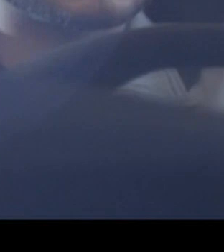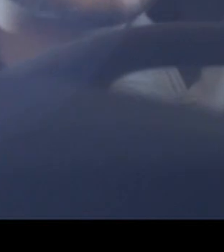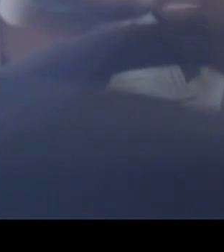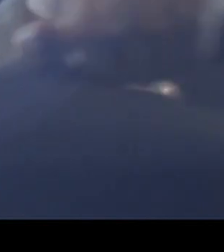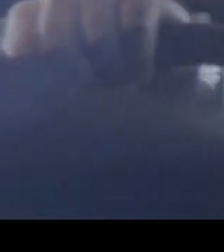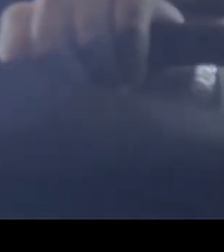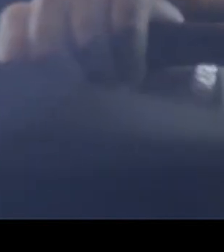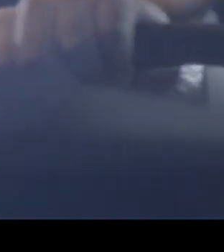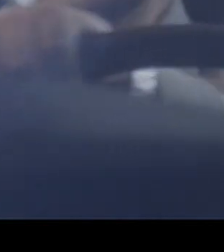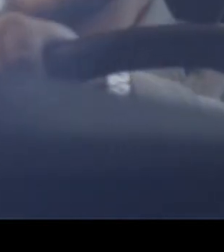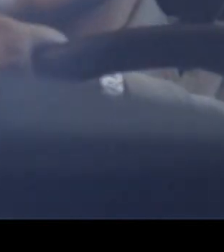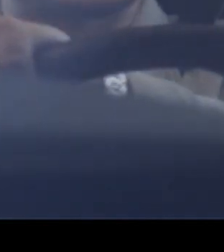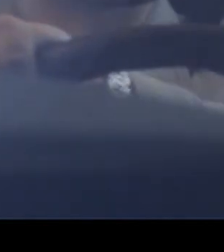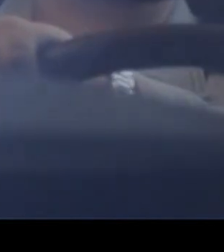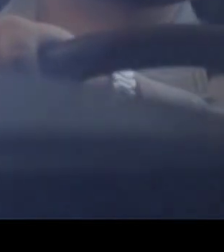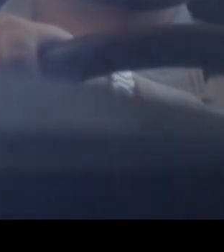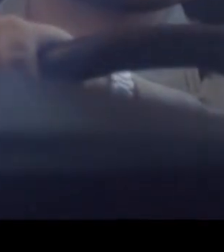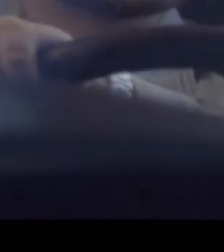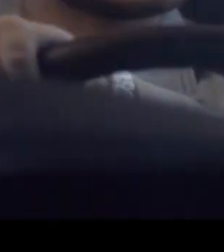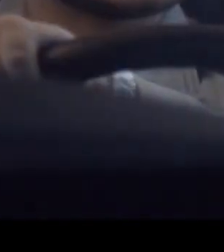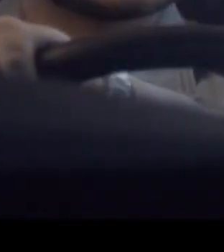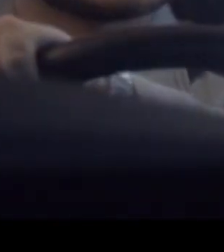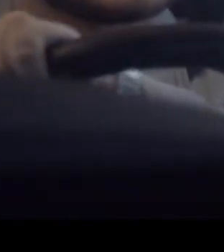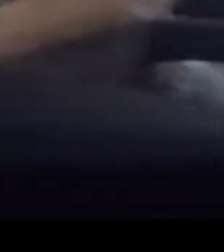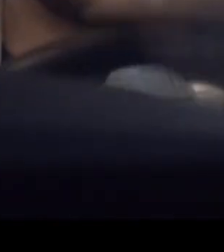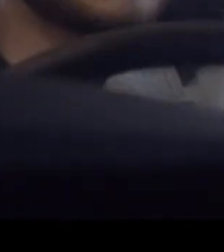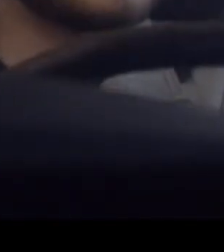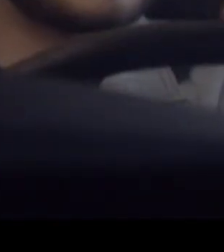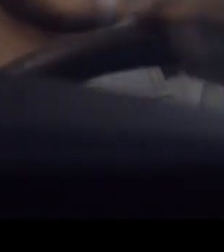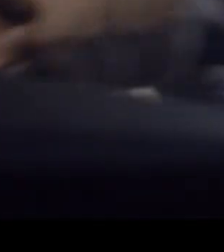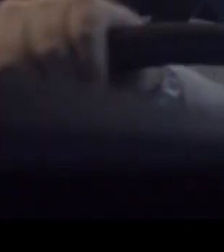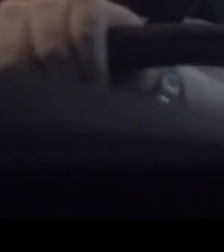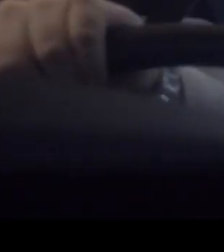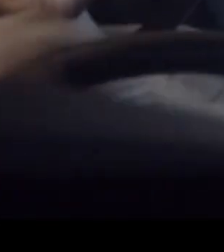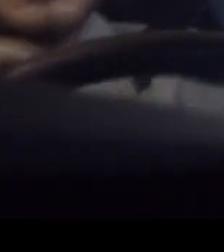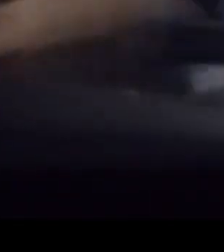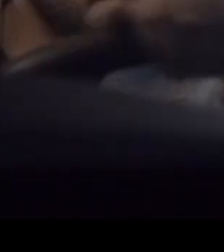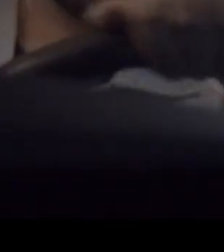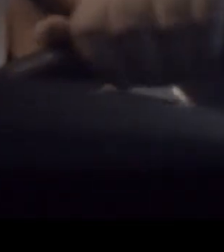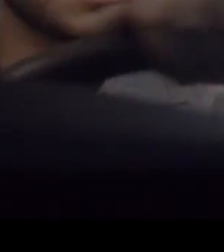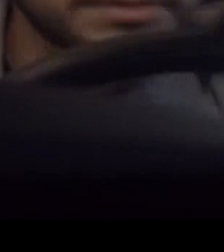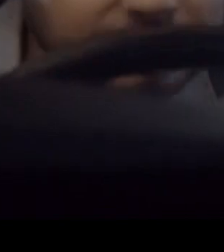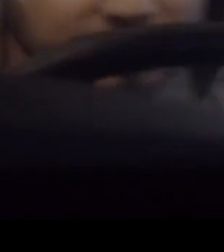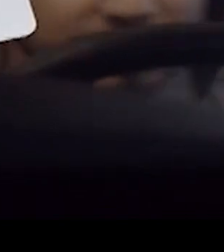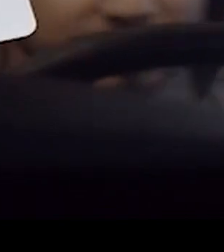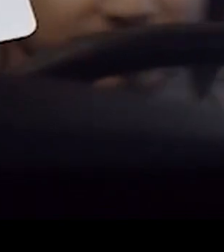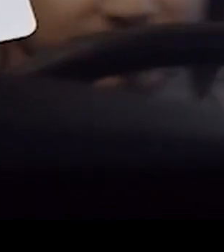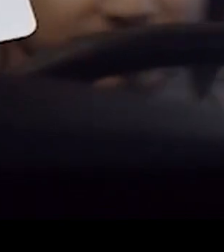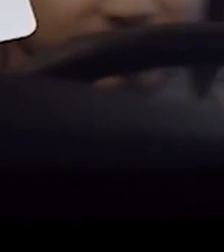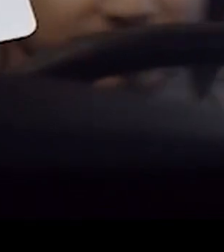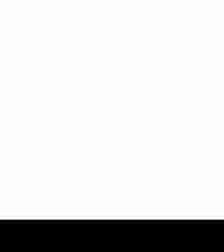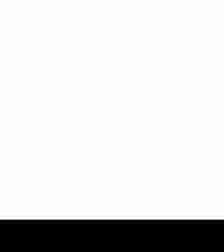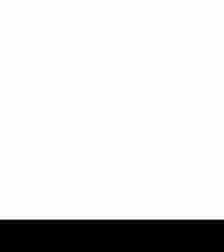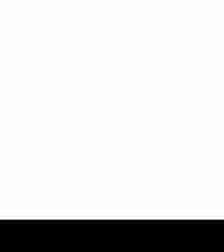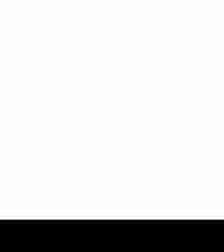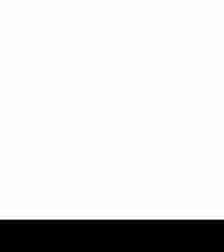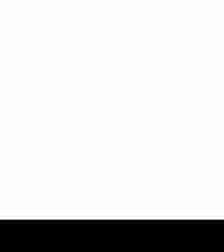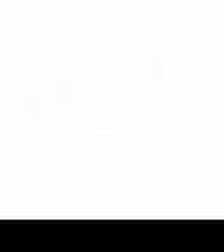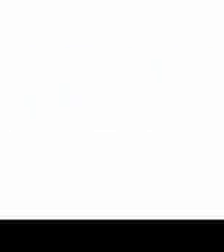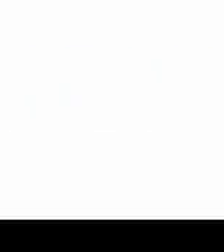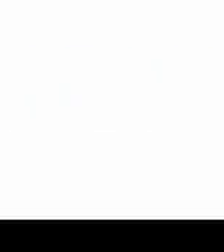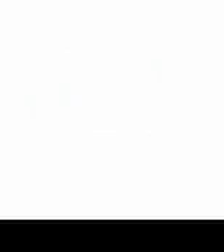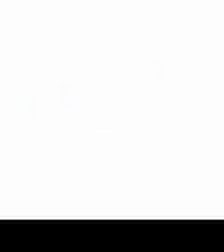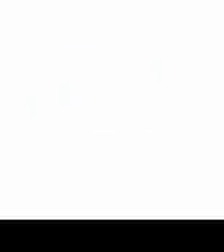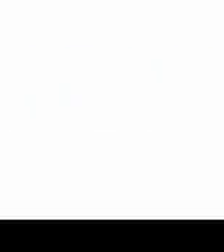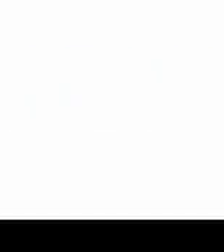No pasas. Sí paso. No pasas. Número 9. No pasó. Hay 1000